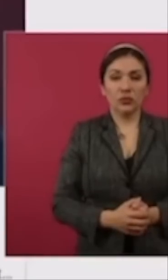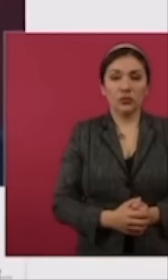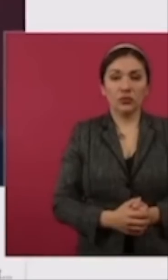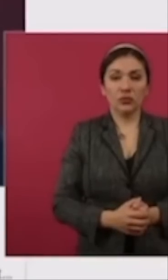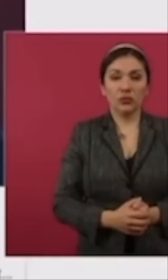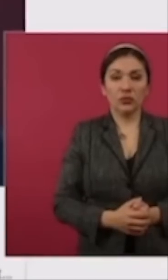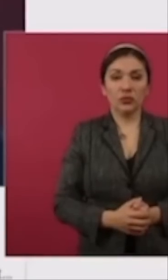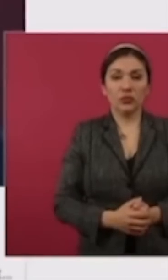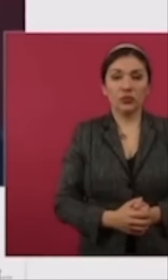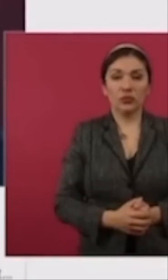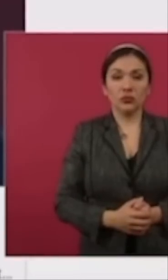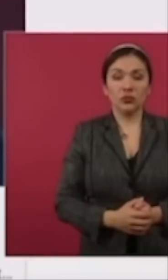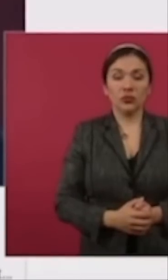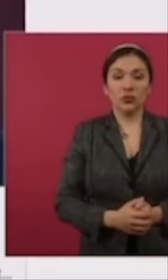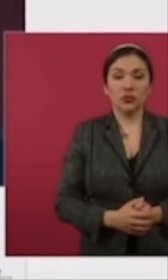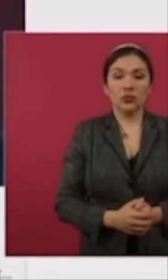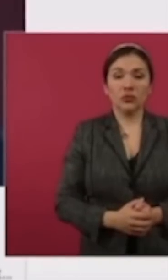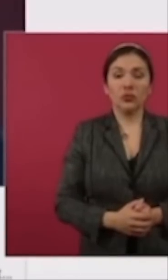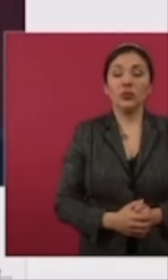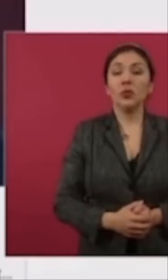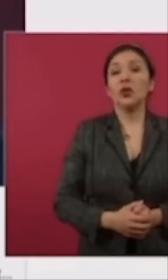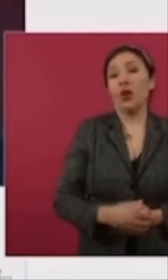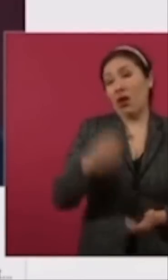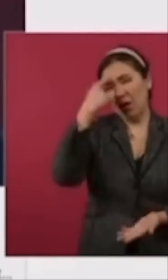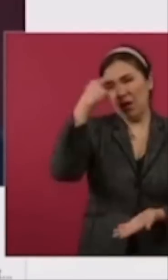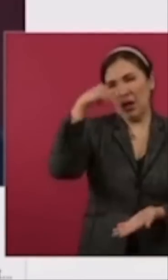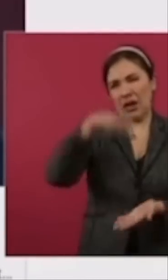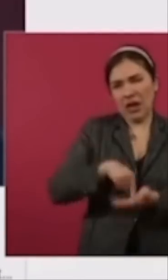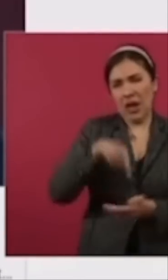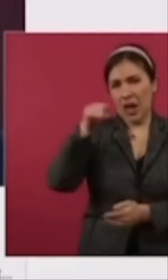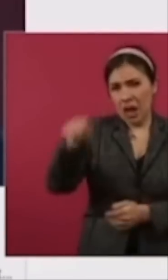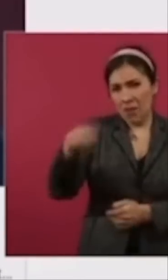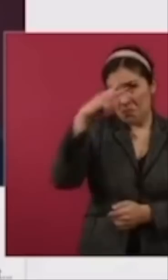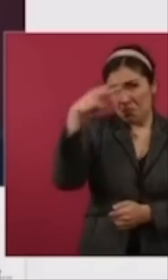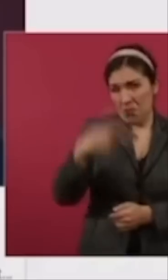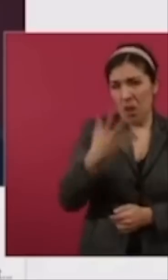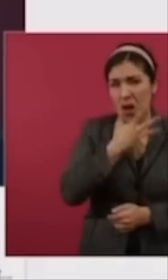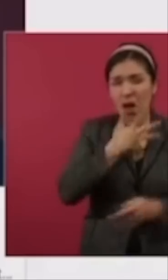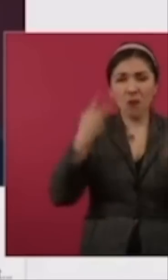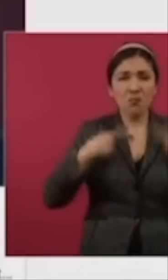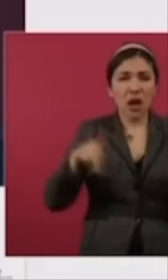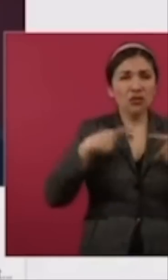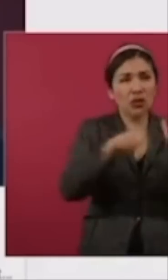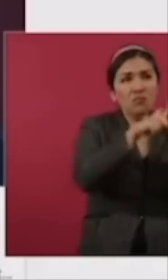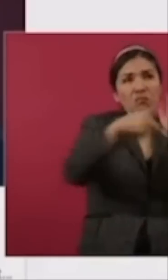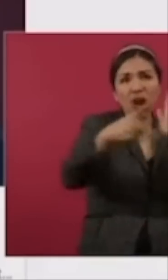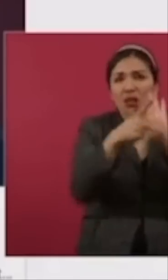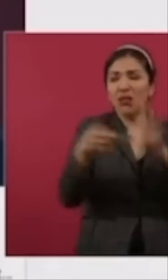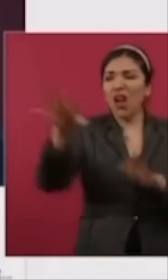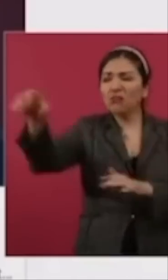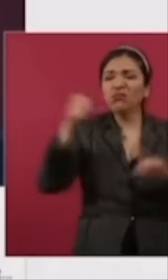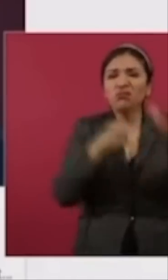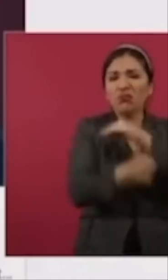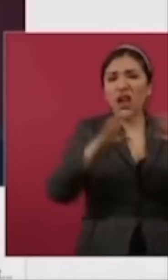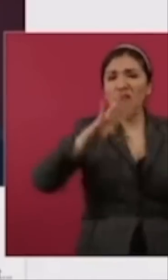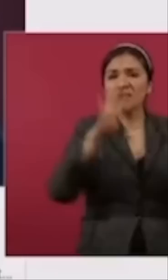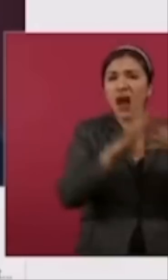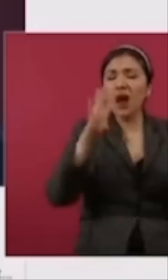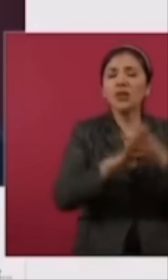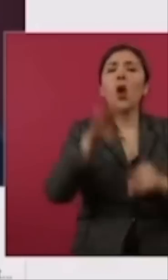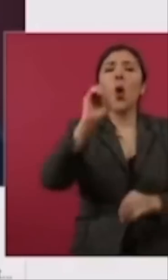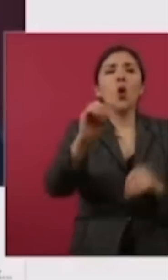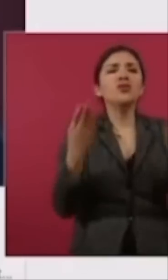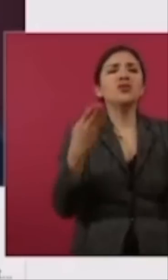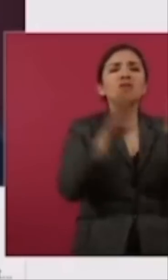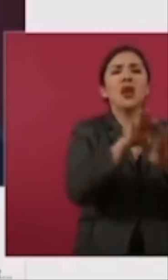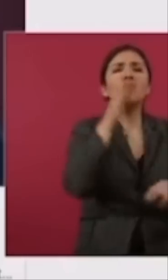¿Les cuesta trabajo creerme que no hay periodistas en la cárcel o que López Obrador no está cerrando diarios o clausurando noticieros como sí sucedió